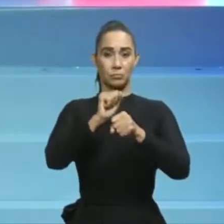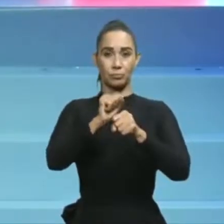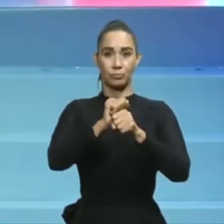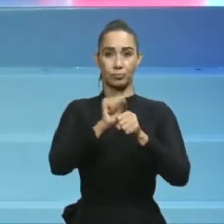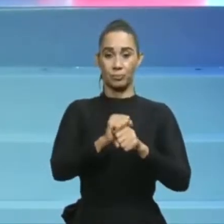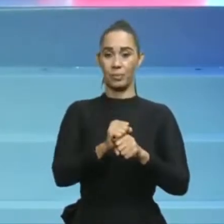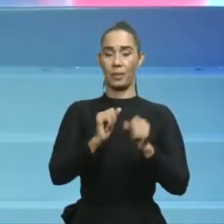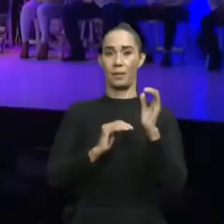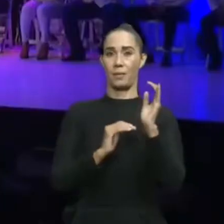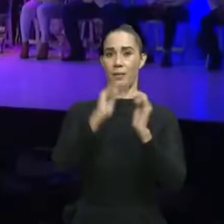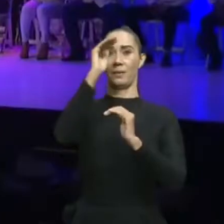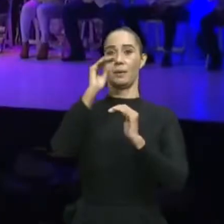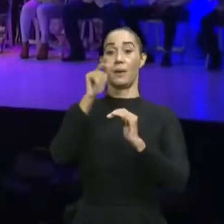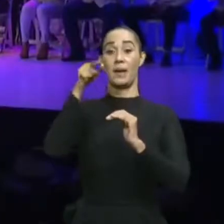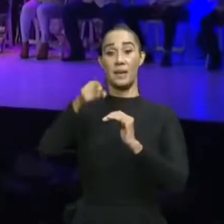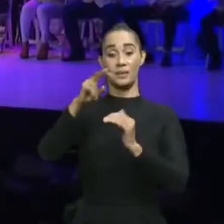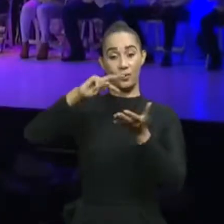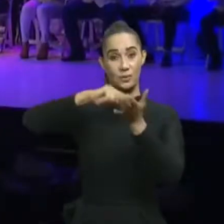es cambio